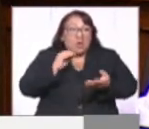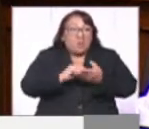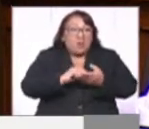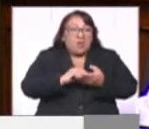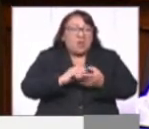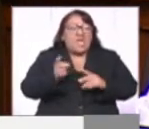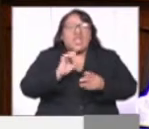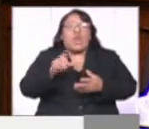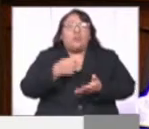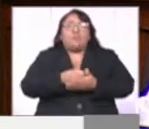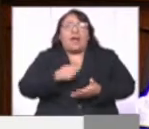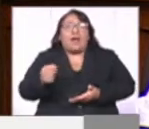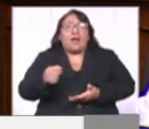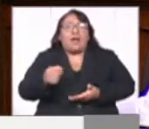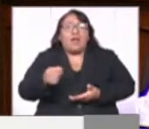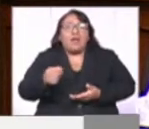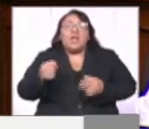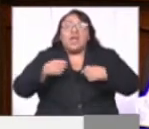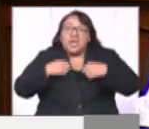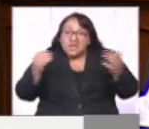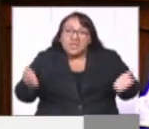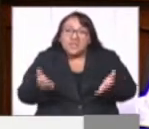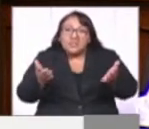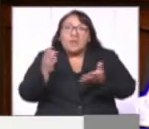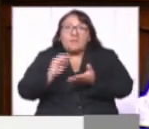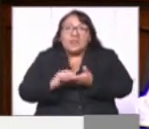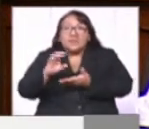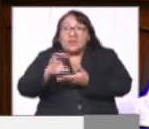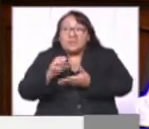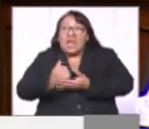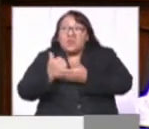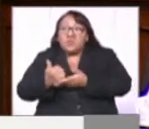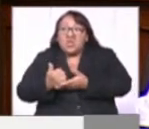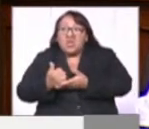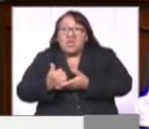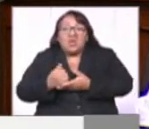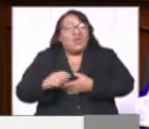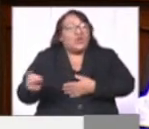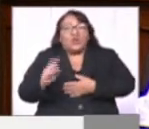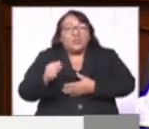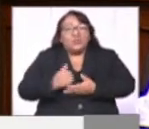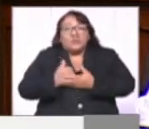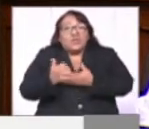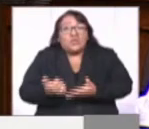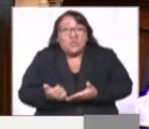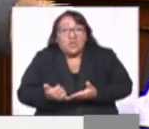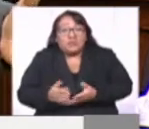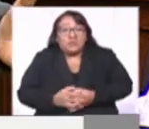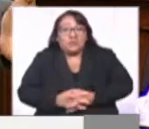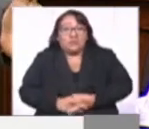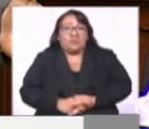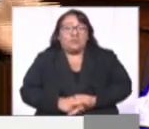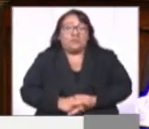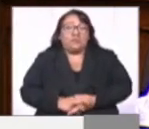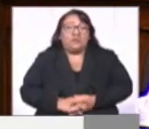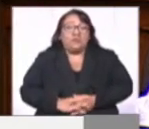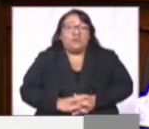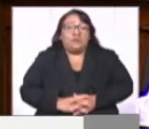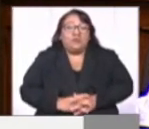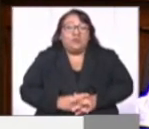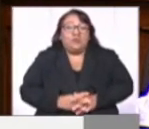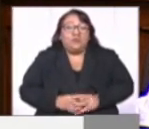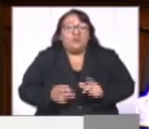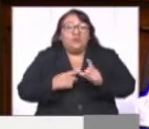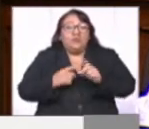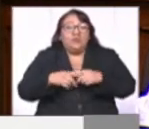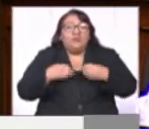Y aquellos que deberíamos incentivarlo para capitalizarlos, no estamos legislando para ellos. Entonces,